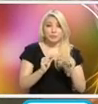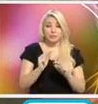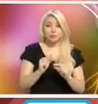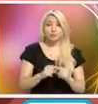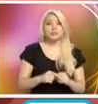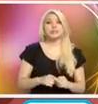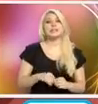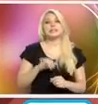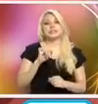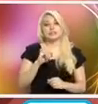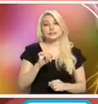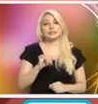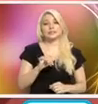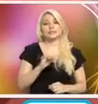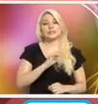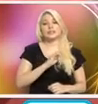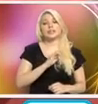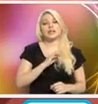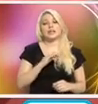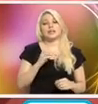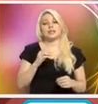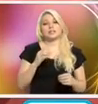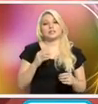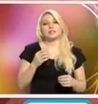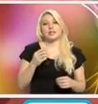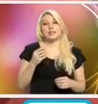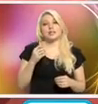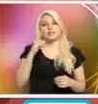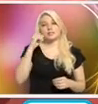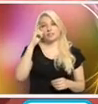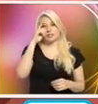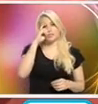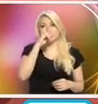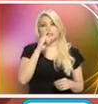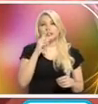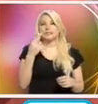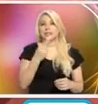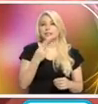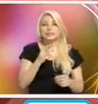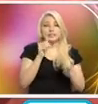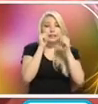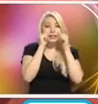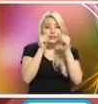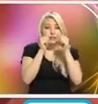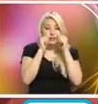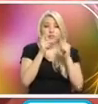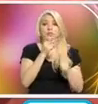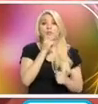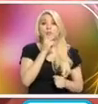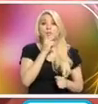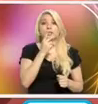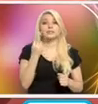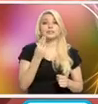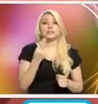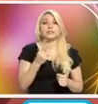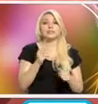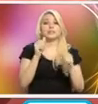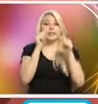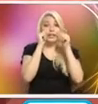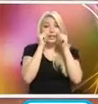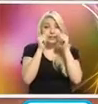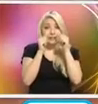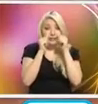pérdida, un duelo que hay que elaborar. Y como padre tengo que estar atento a eso. ¿Qué significa irlo acompañando a descubrirse,